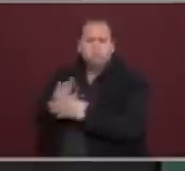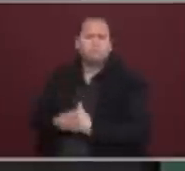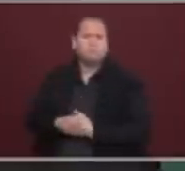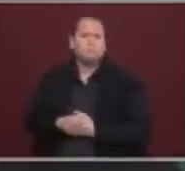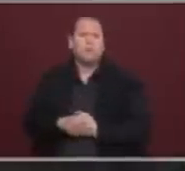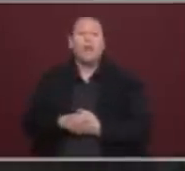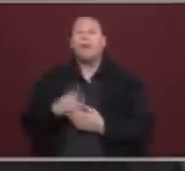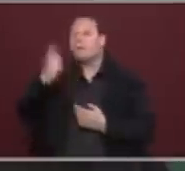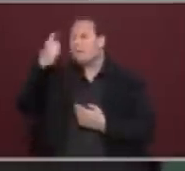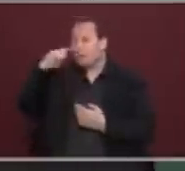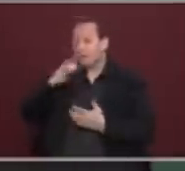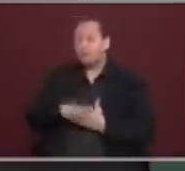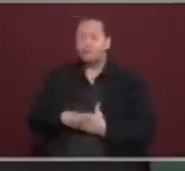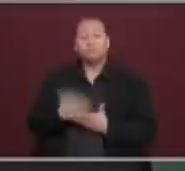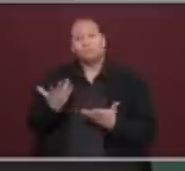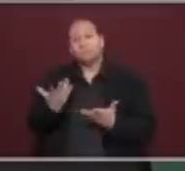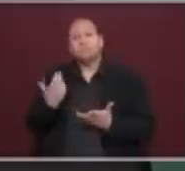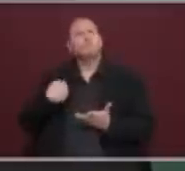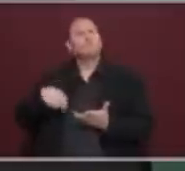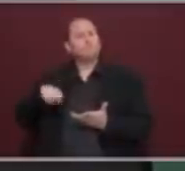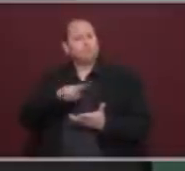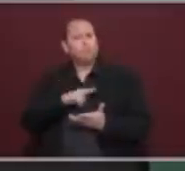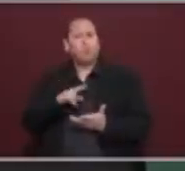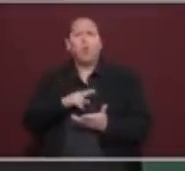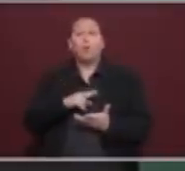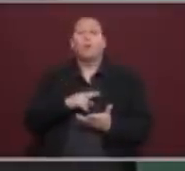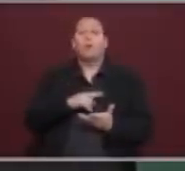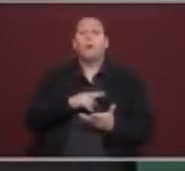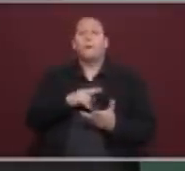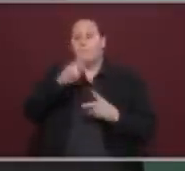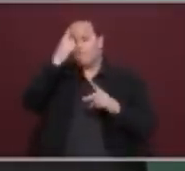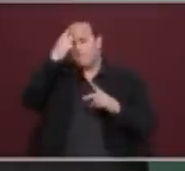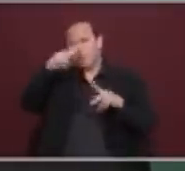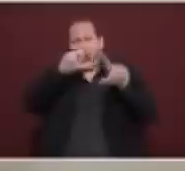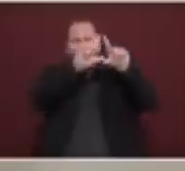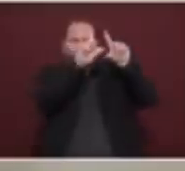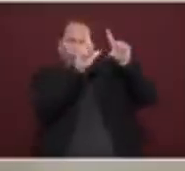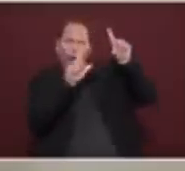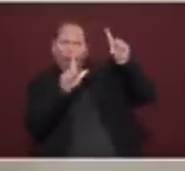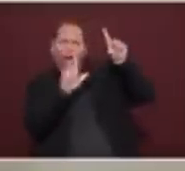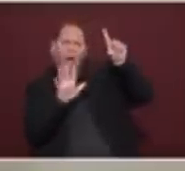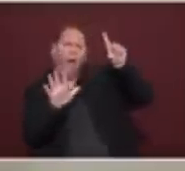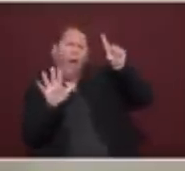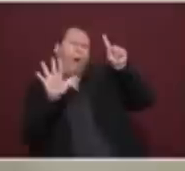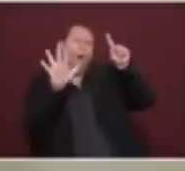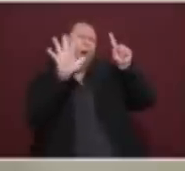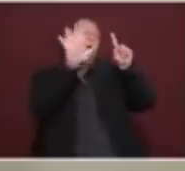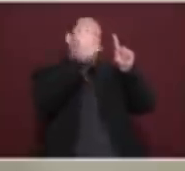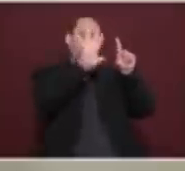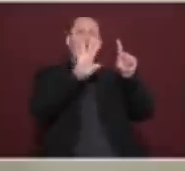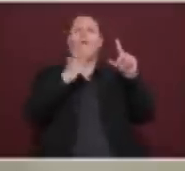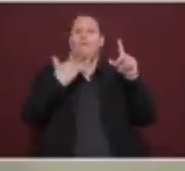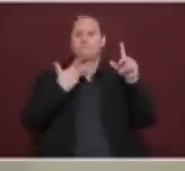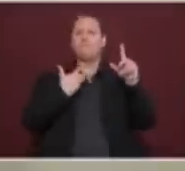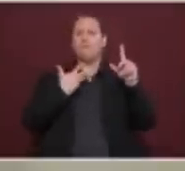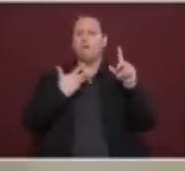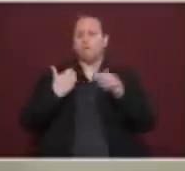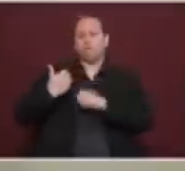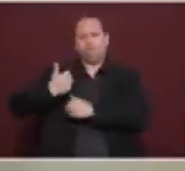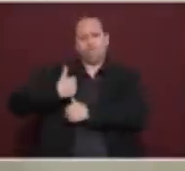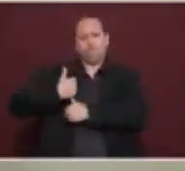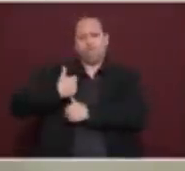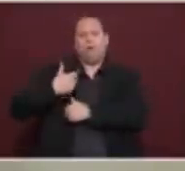de manera que tengamos presencia en todo el territorio nacional esto es